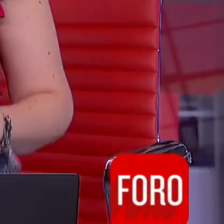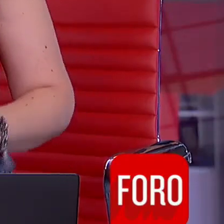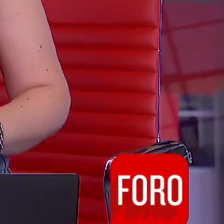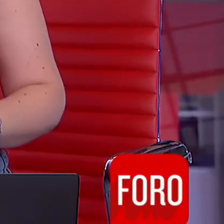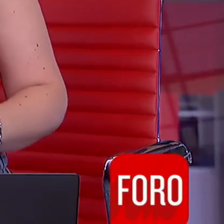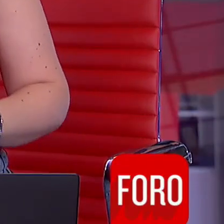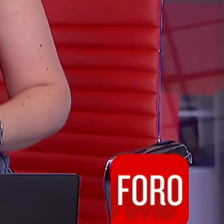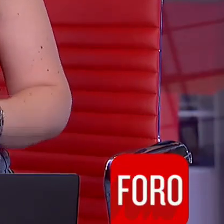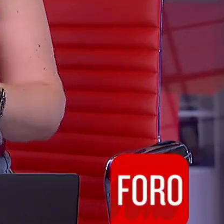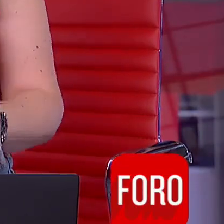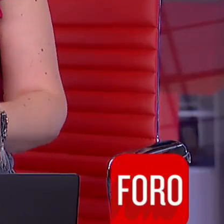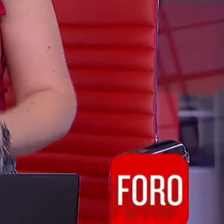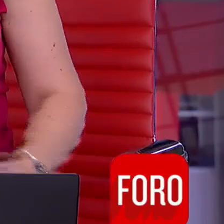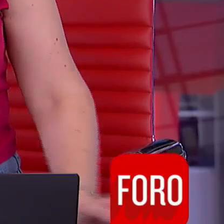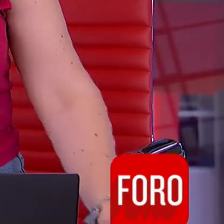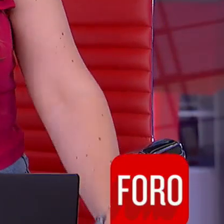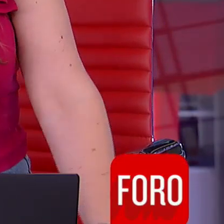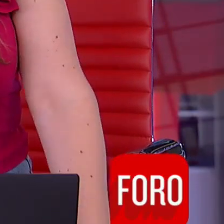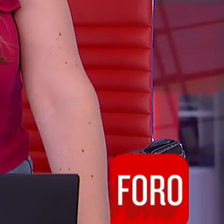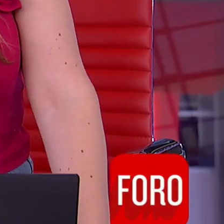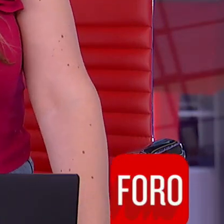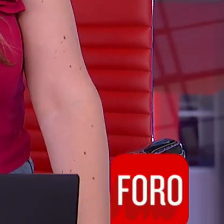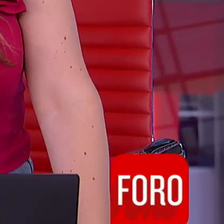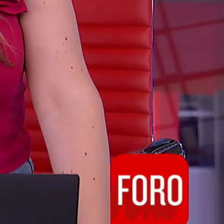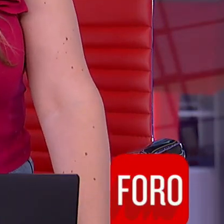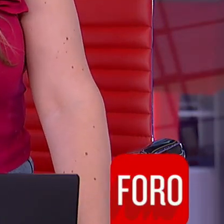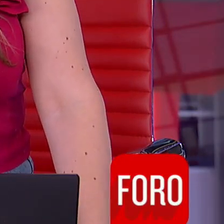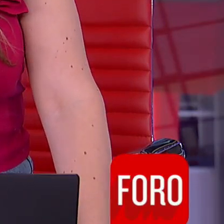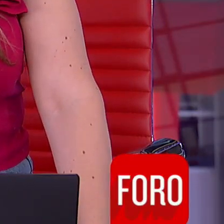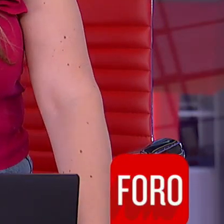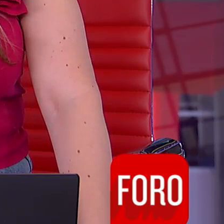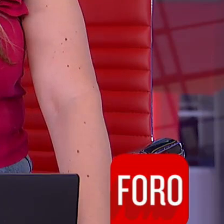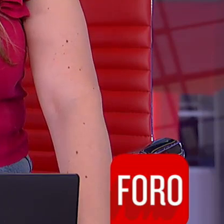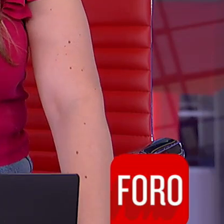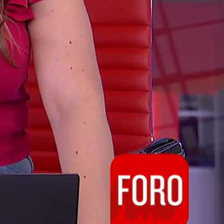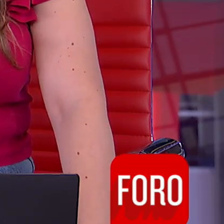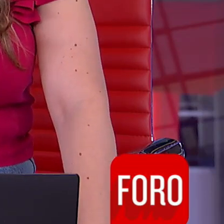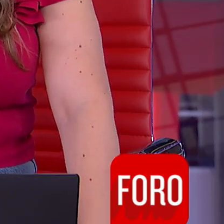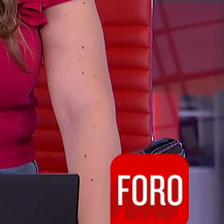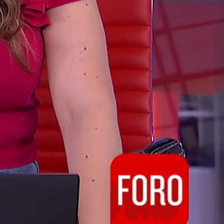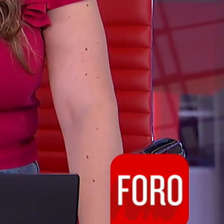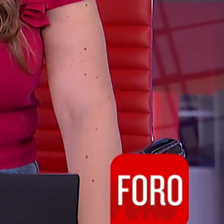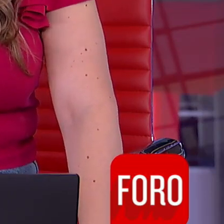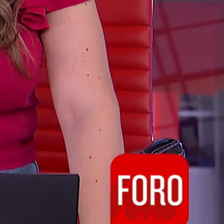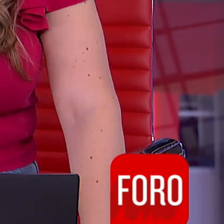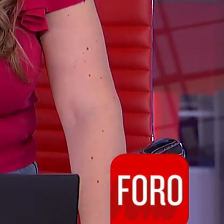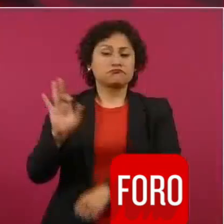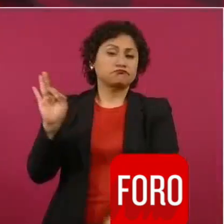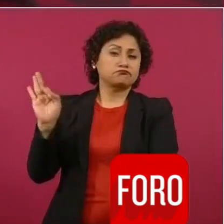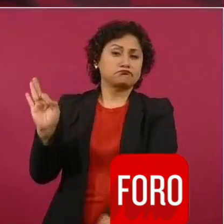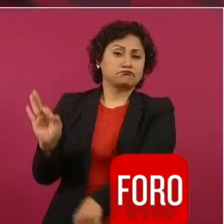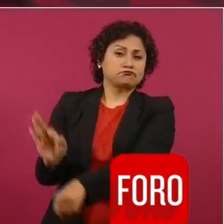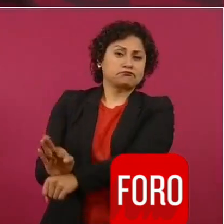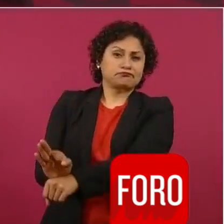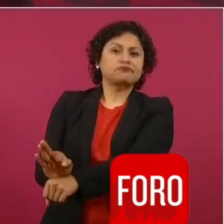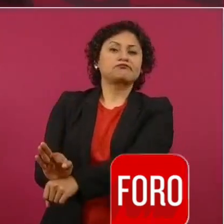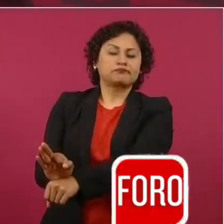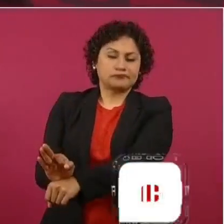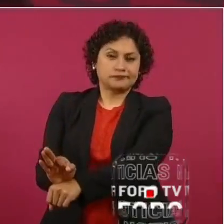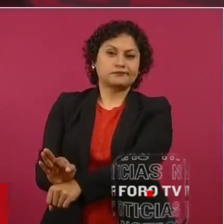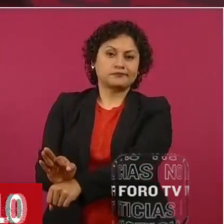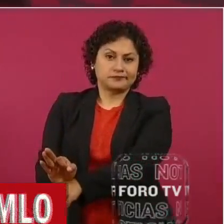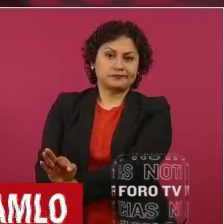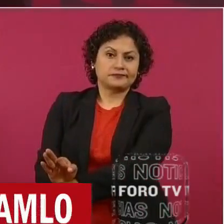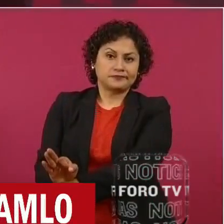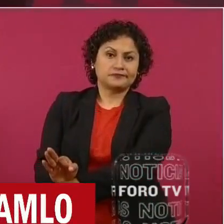El presidente Andrés Manuel López Obrador confirmó en su conferencia en Palacio Nacional que emitió un nuevo decreto para declarar obras prioritarias de su gobierno como